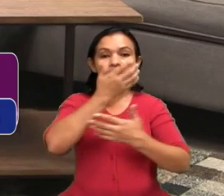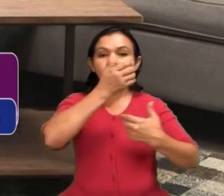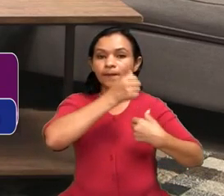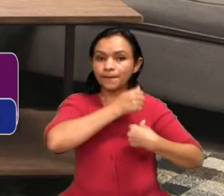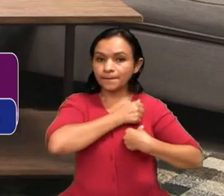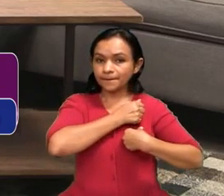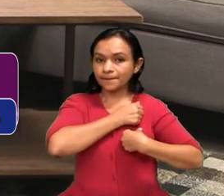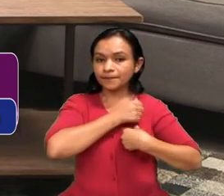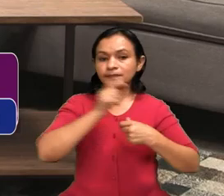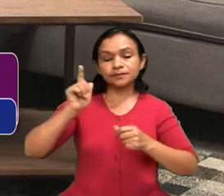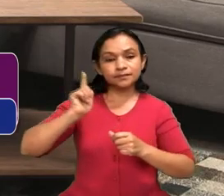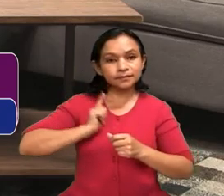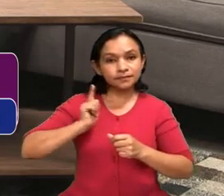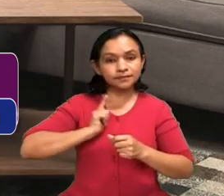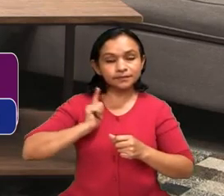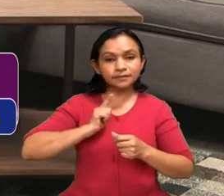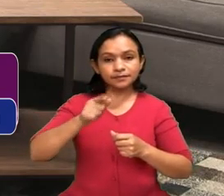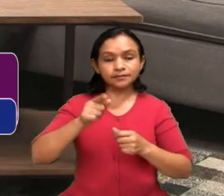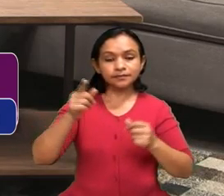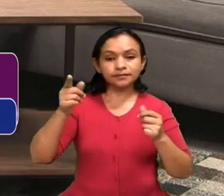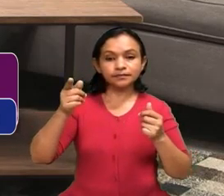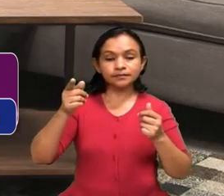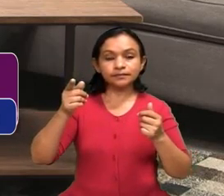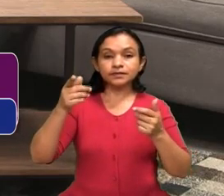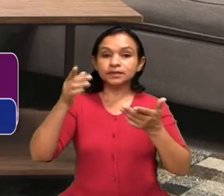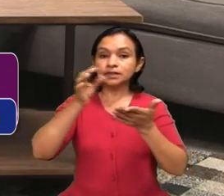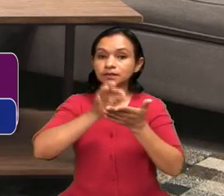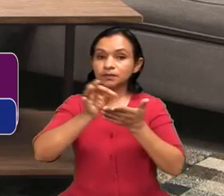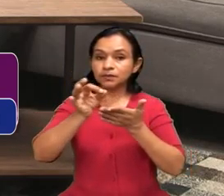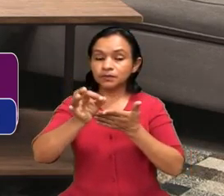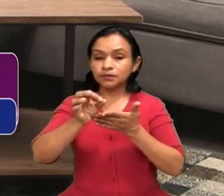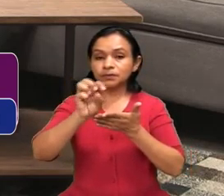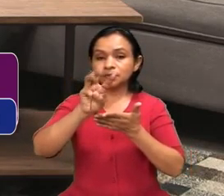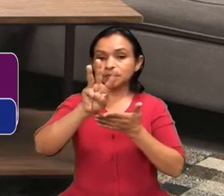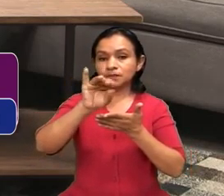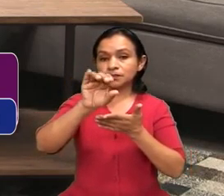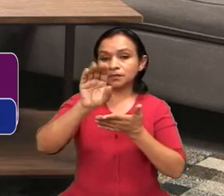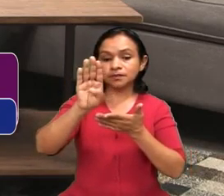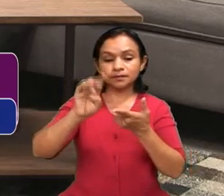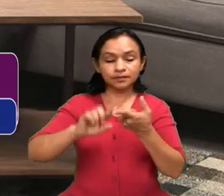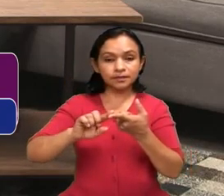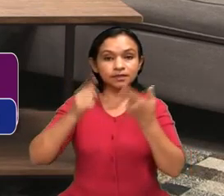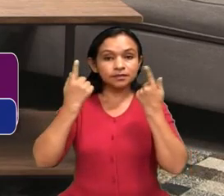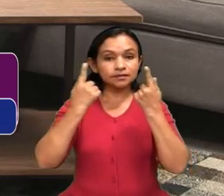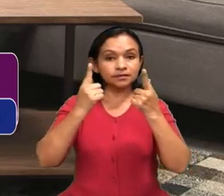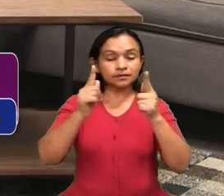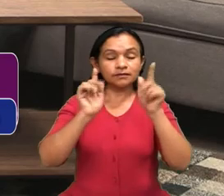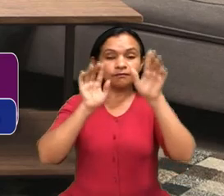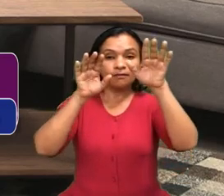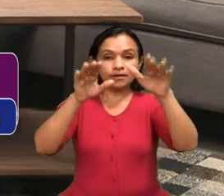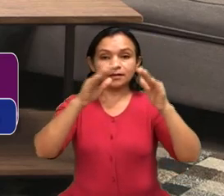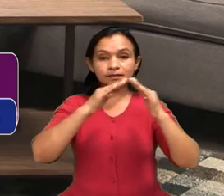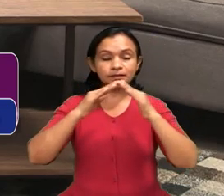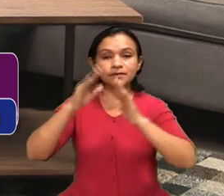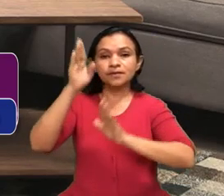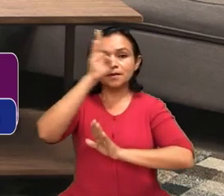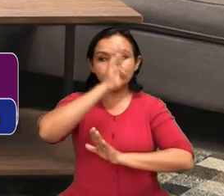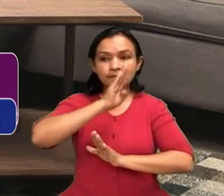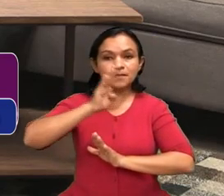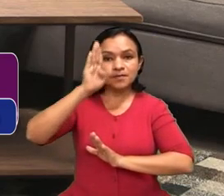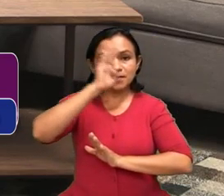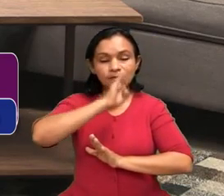En la actualidad estamos construyendo hospitales en Somoto, en Bilwi, en Chinandega, en León, Bluefields, en